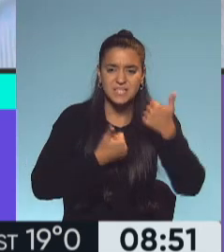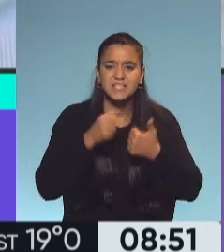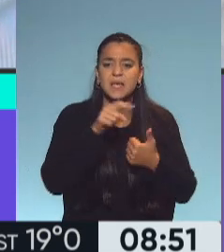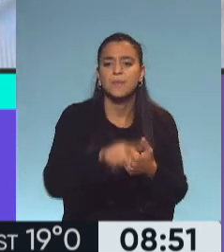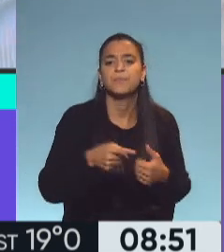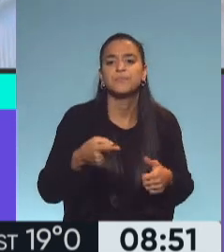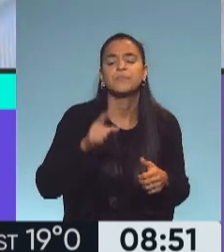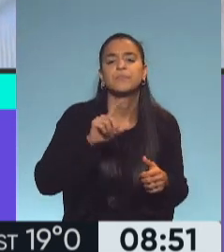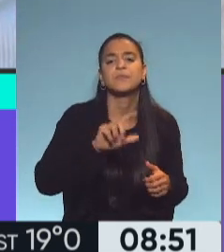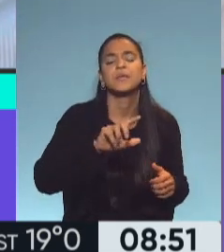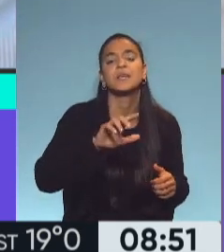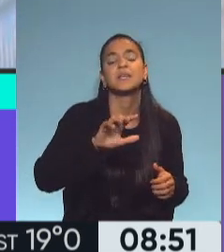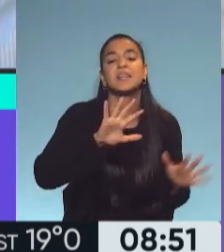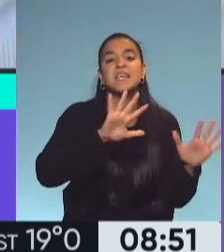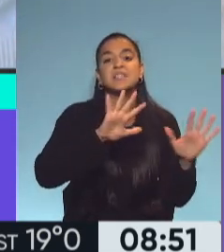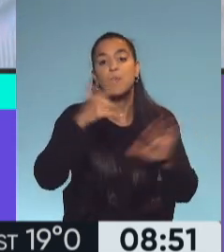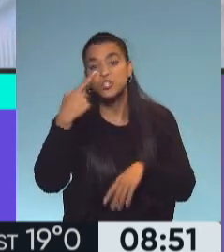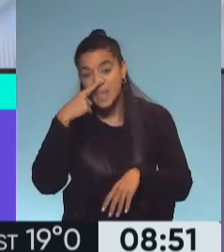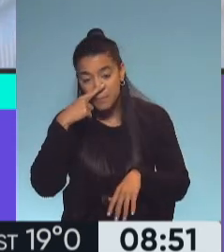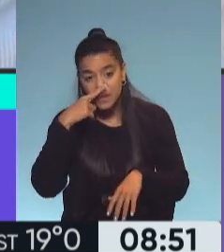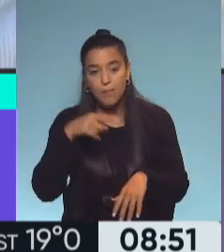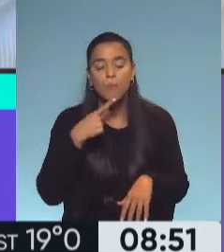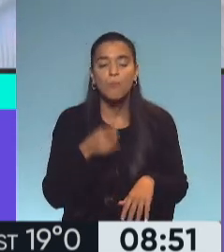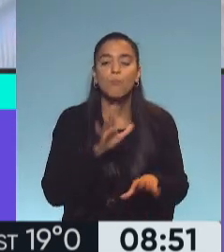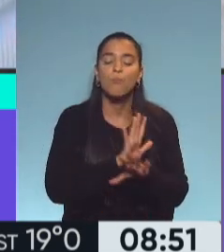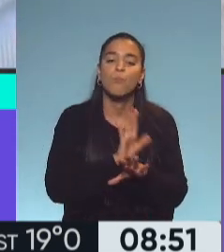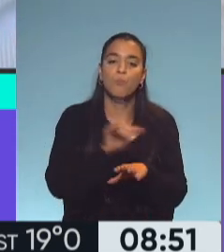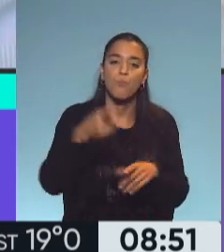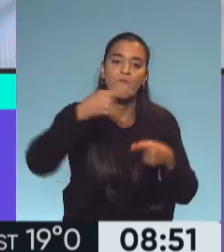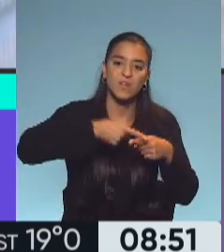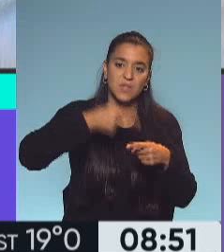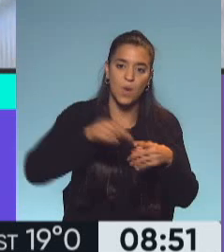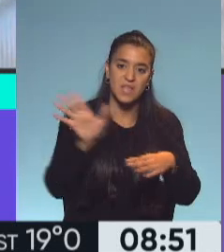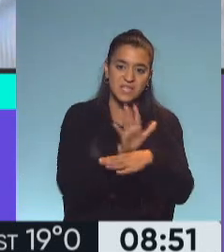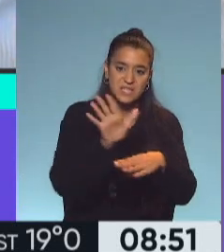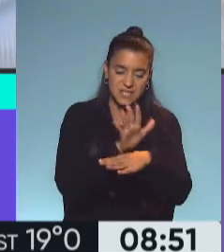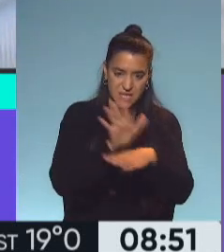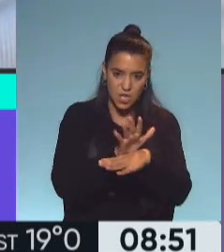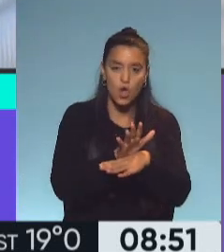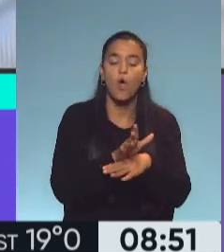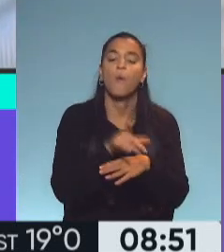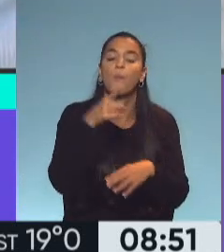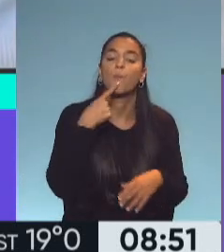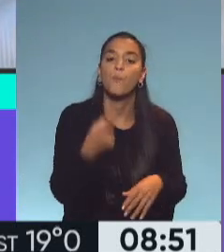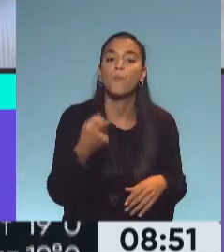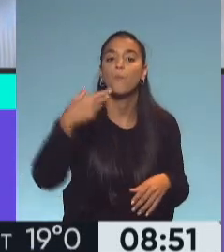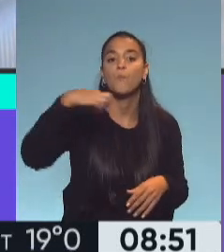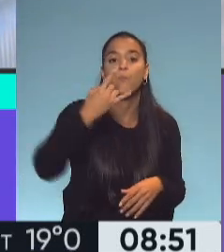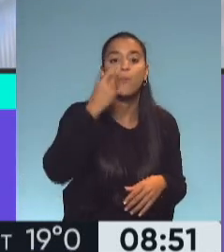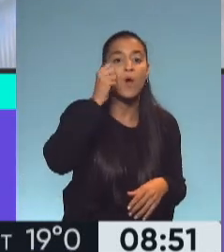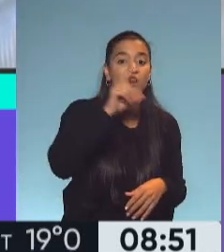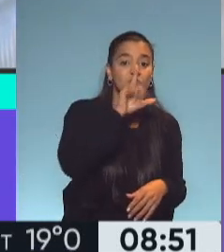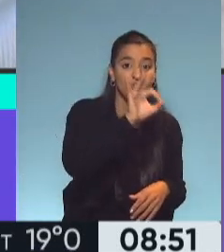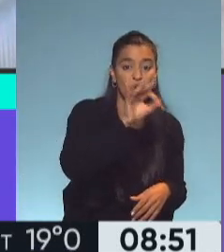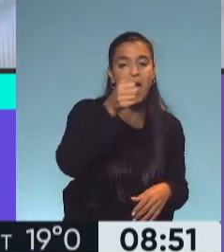del 17º Festival Internacional de Cine Fantástico, realizado en Porto Alegre, y ellos